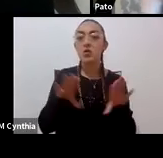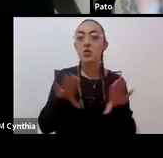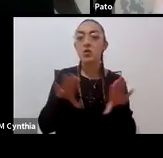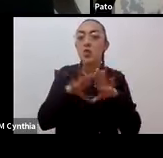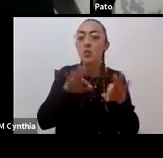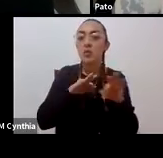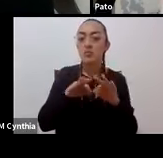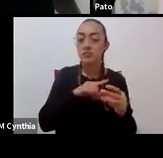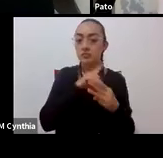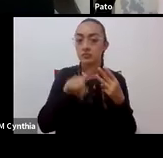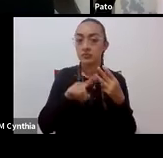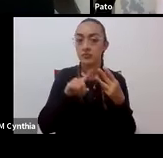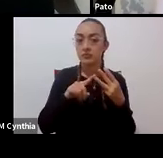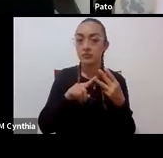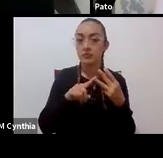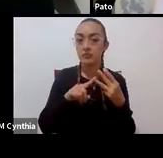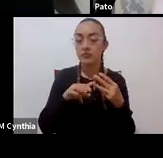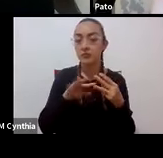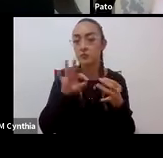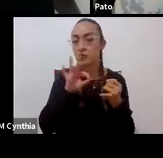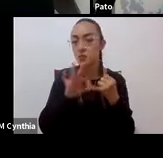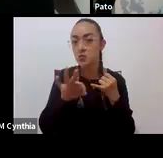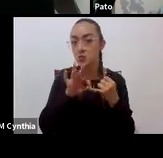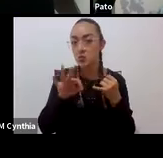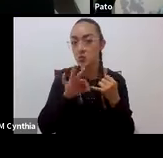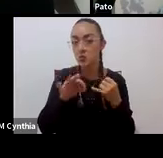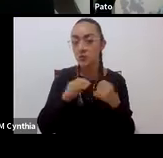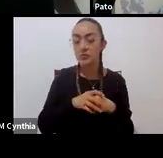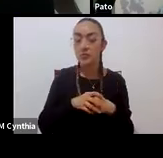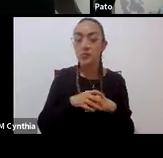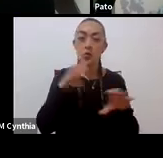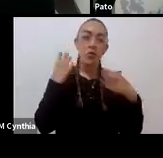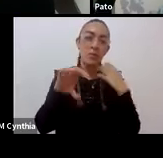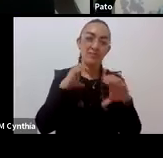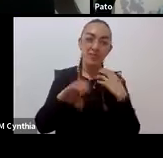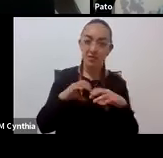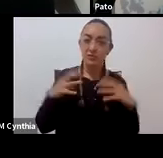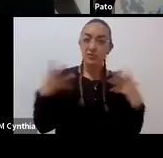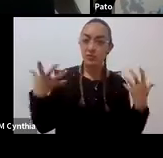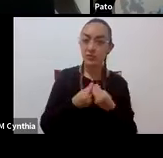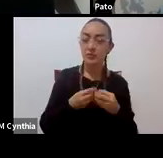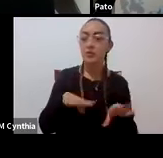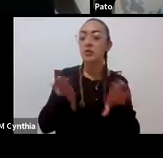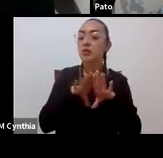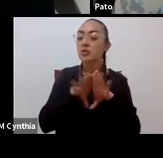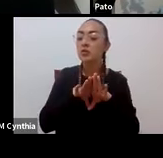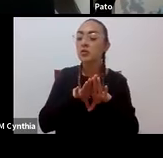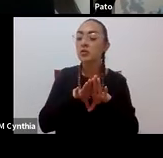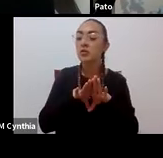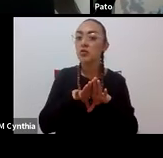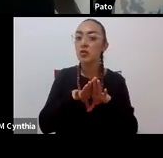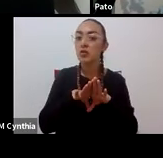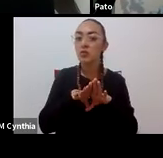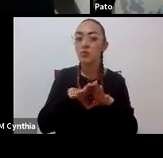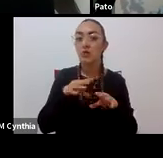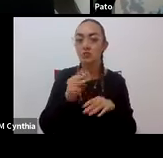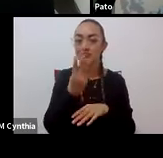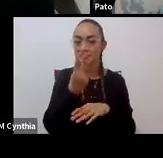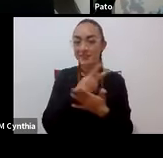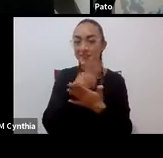comentarios y los agrupamos, es cómo vamos a responder desde estos tres programas que creo que ya un poco